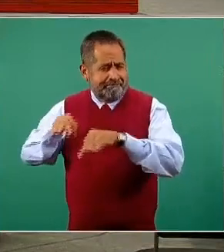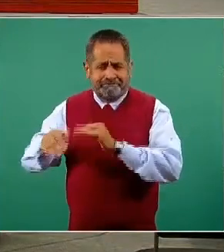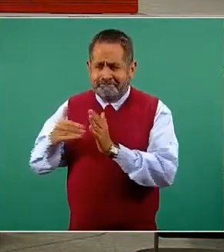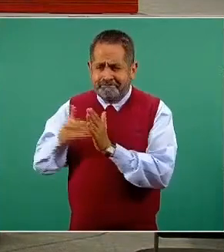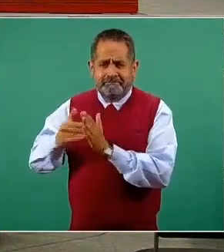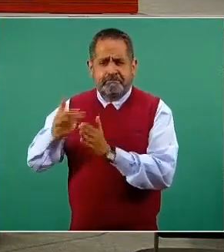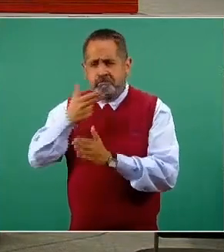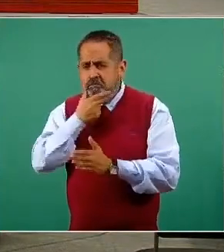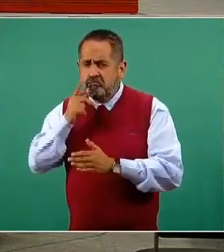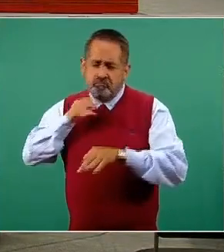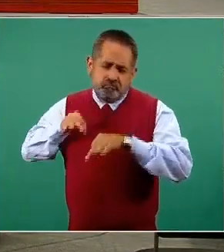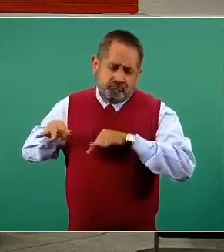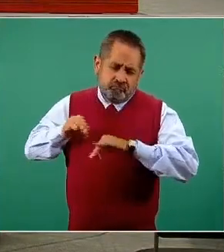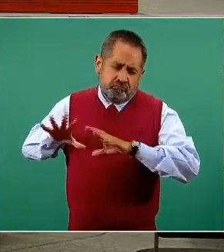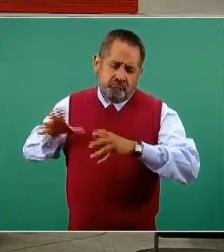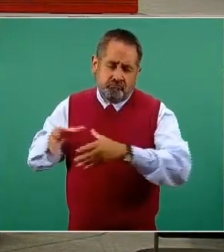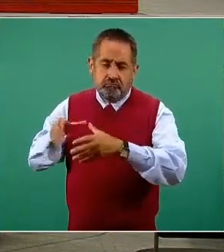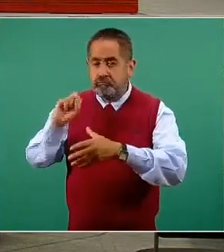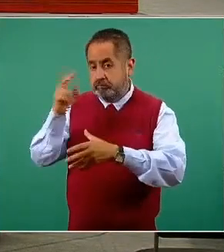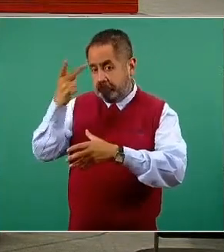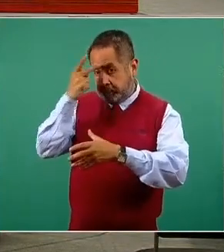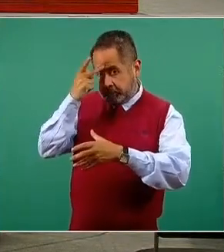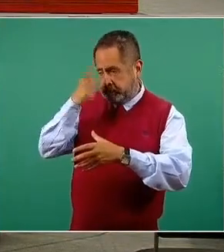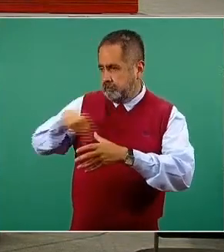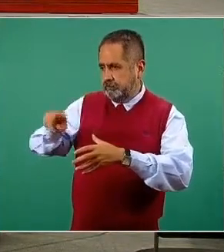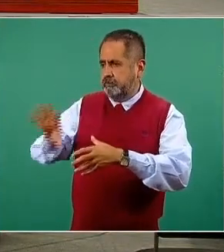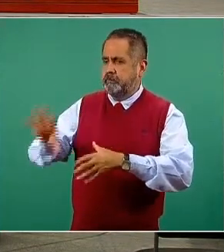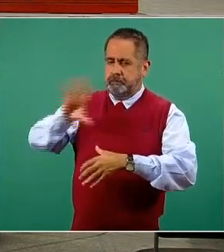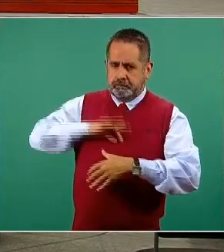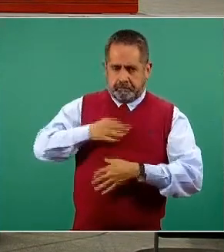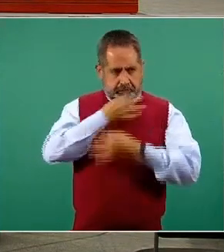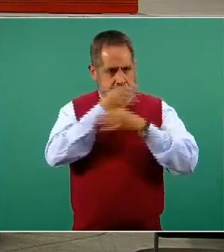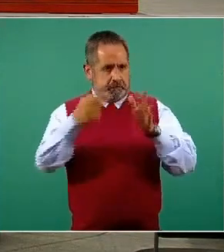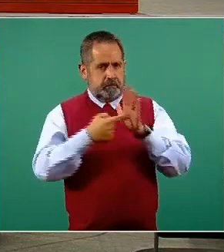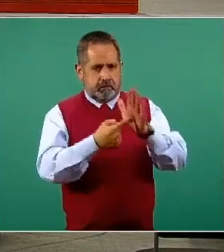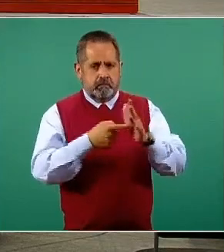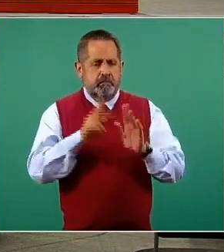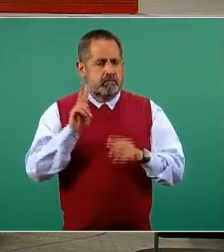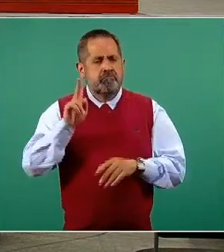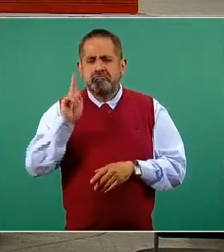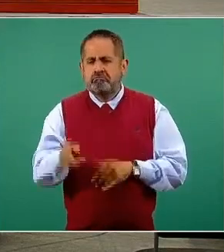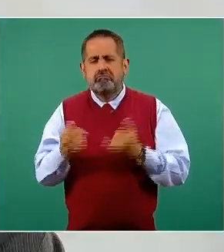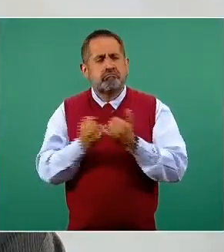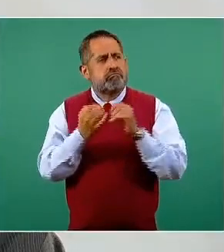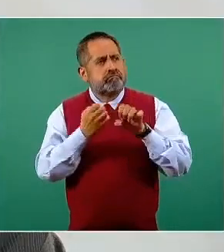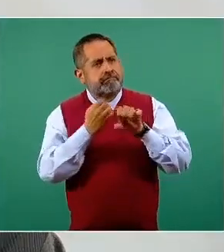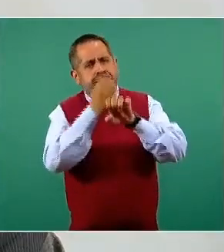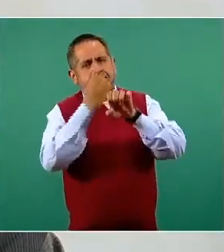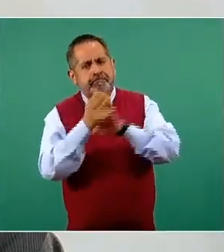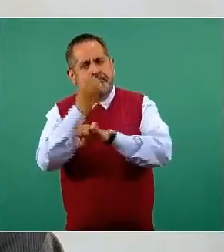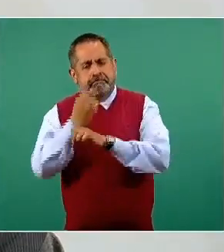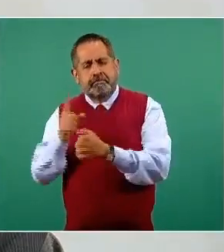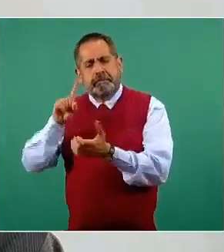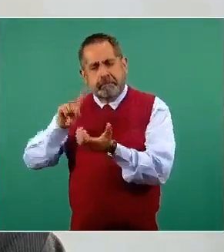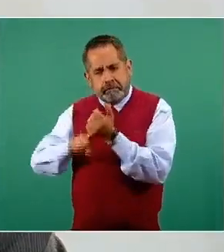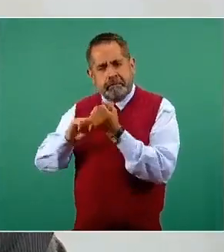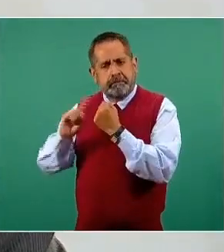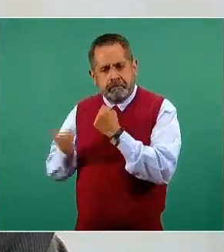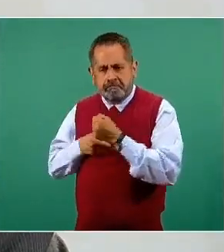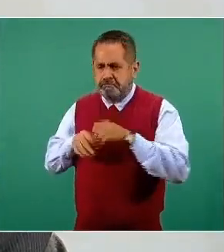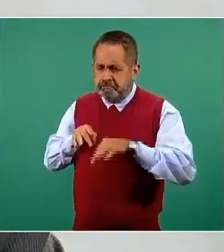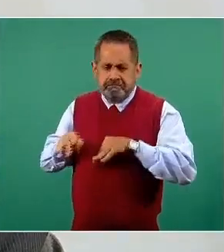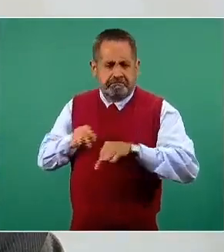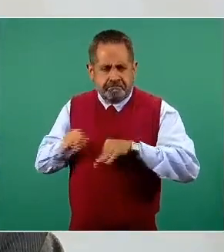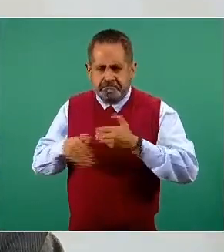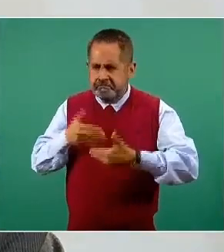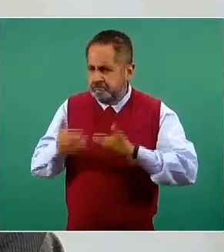y hombres de San Luis Potosí, pero que al igual que en el resto de los estados, pues hemos estado trabajando todos los